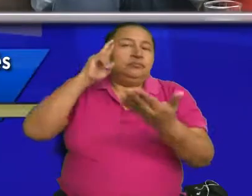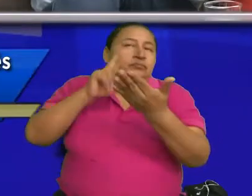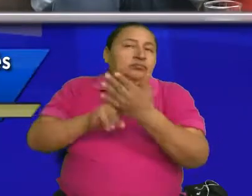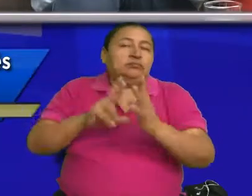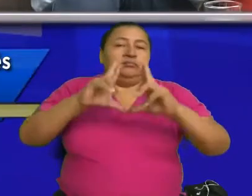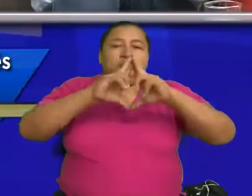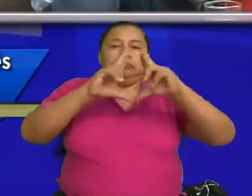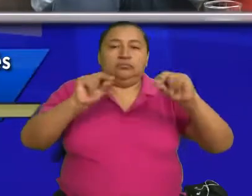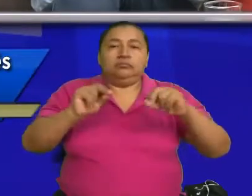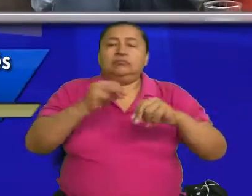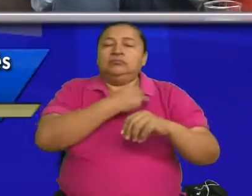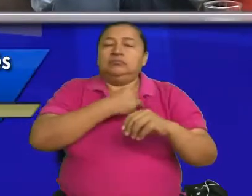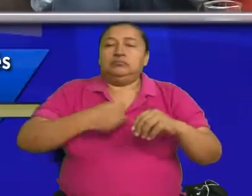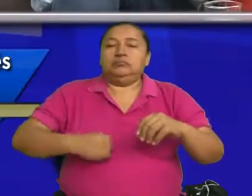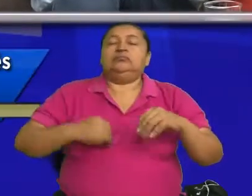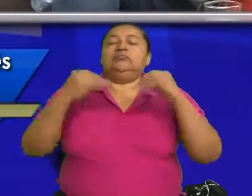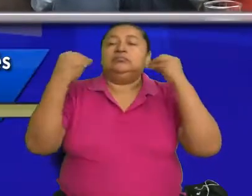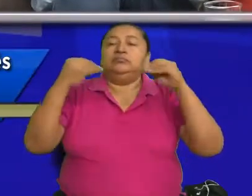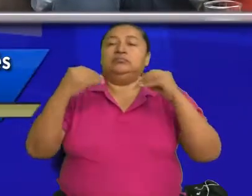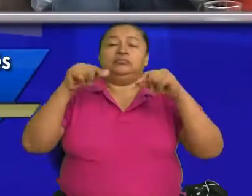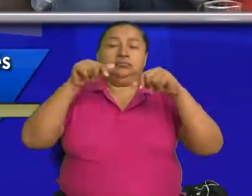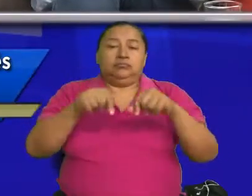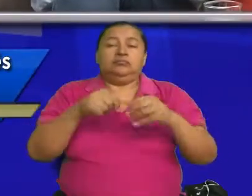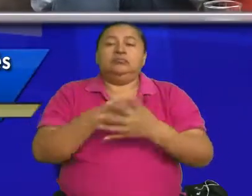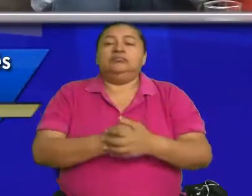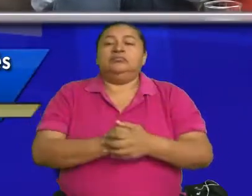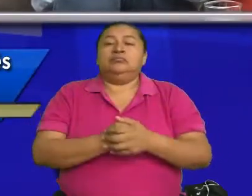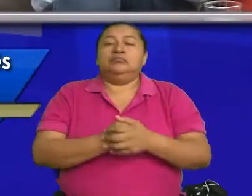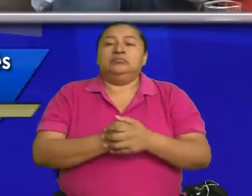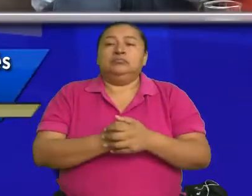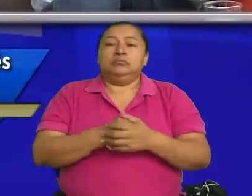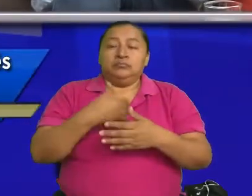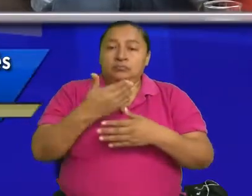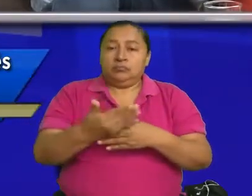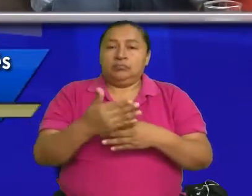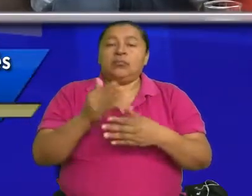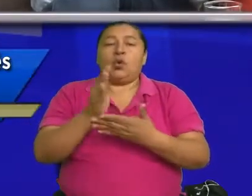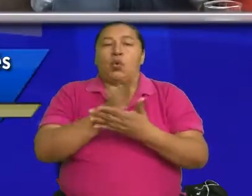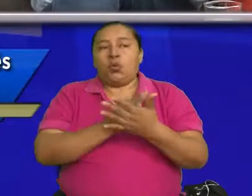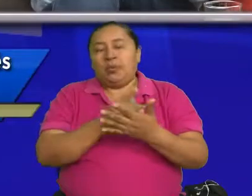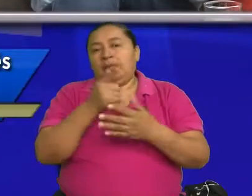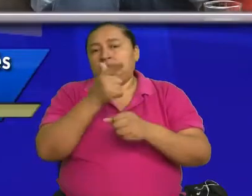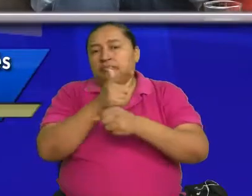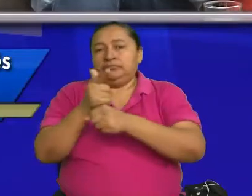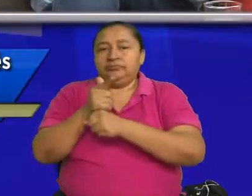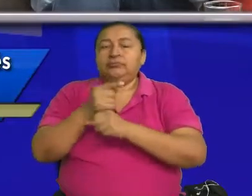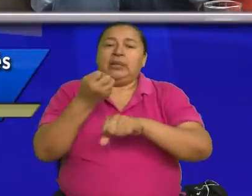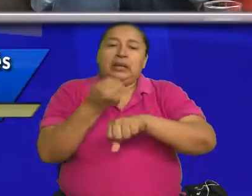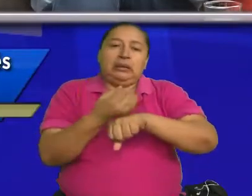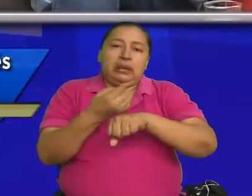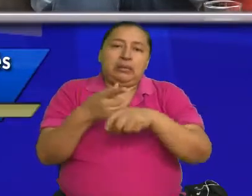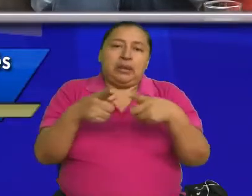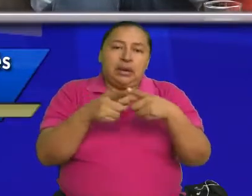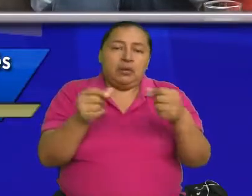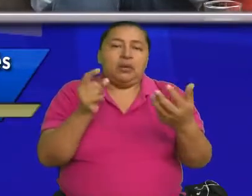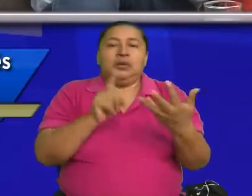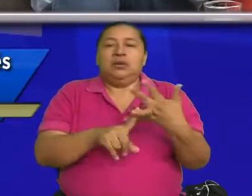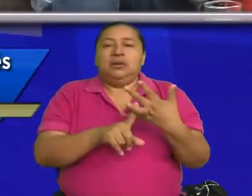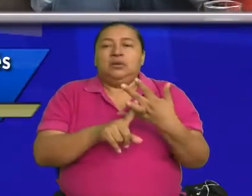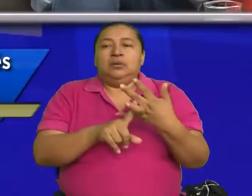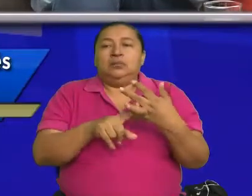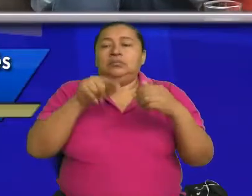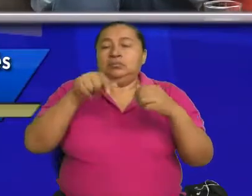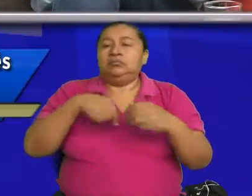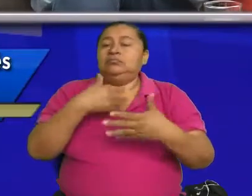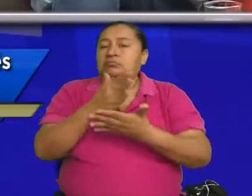El Ministerio de Educación responsable, el Canal 6 lo va a transmitir, parte, otro lo va a grabar, la Alcaldía de Managua, el Movimiento Cultural de